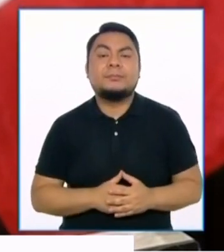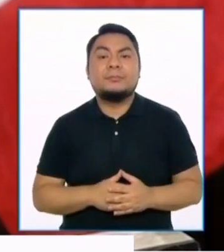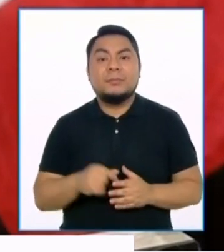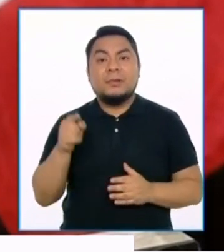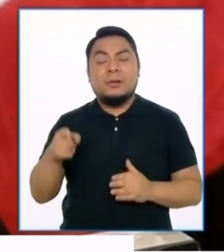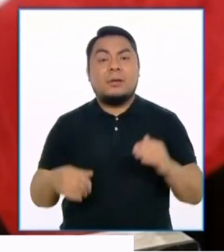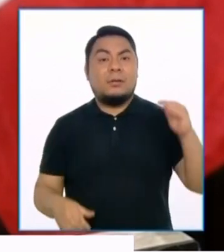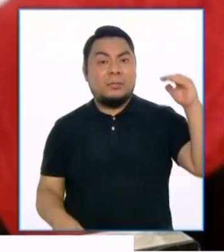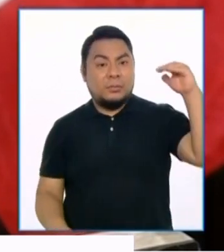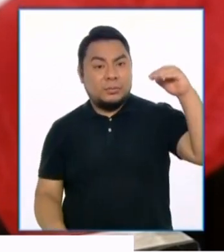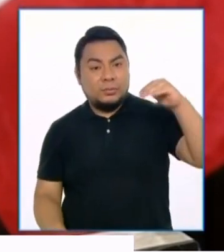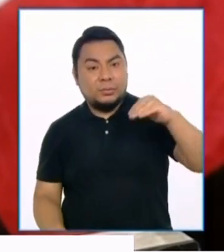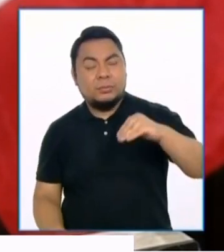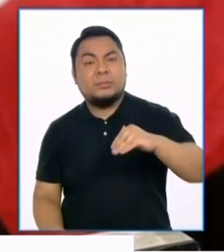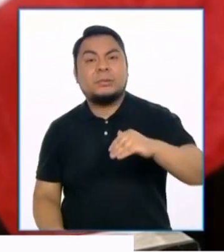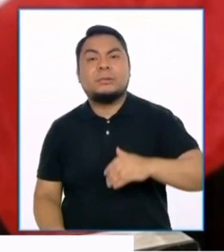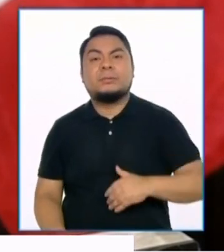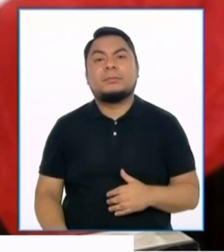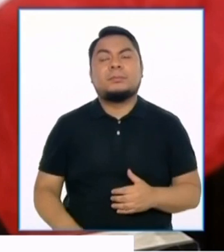curva